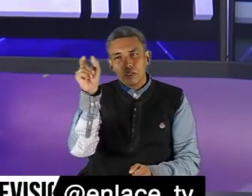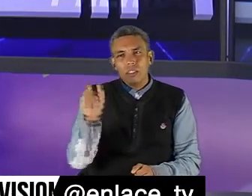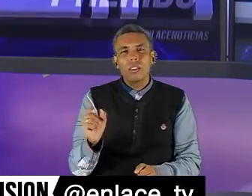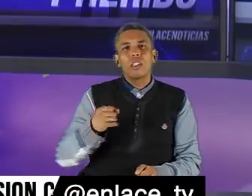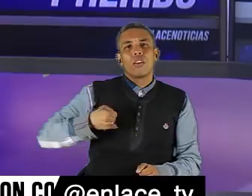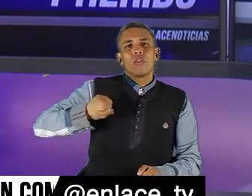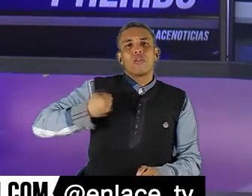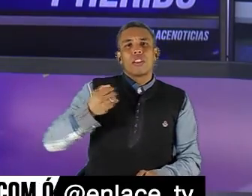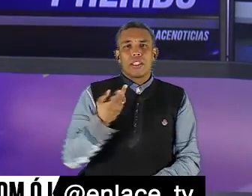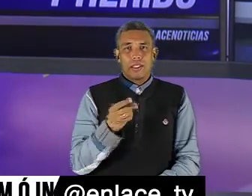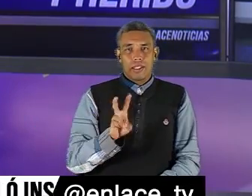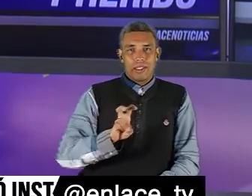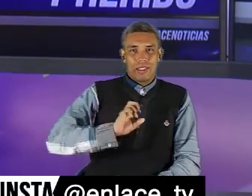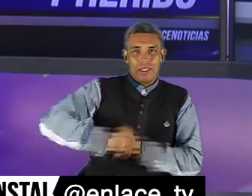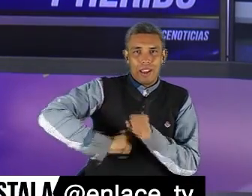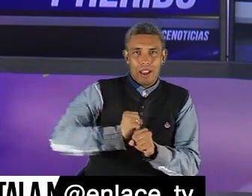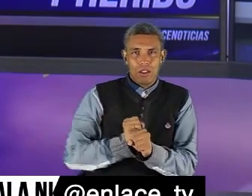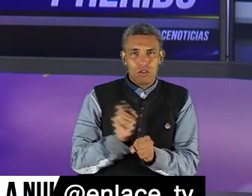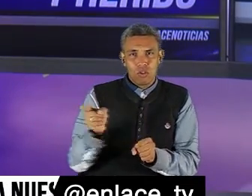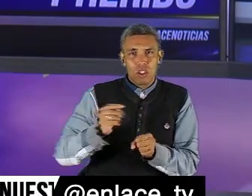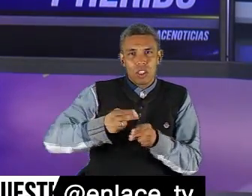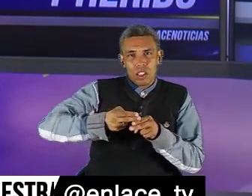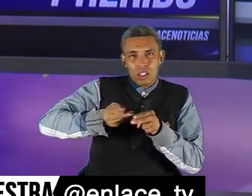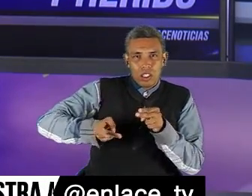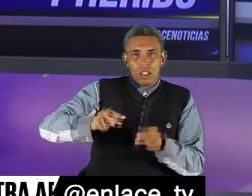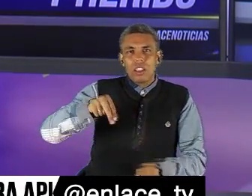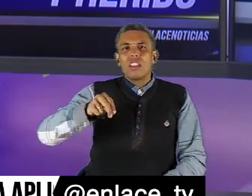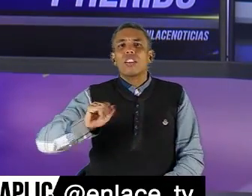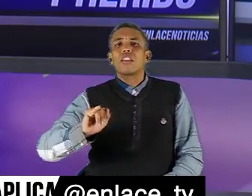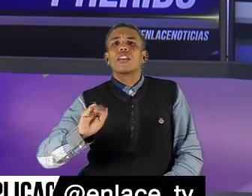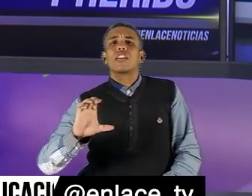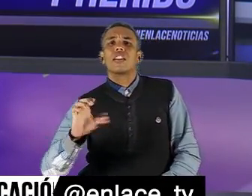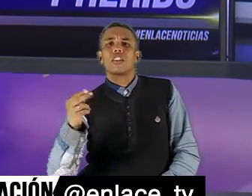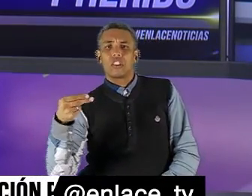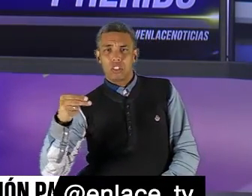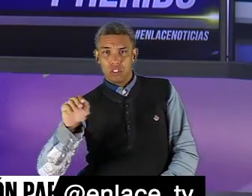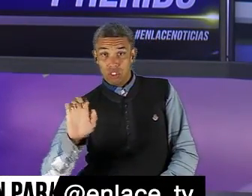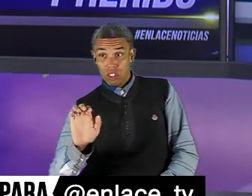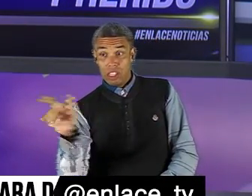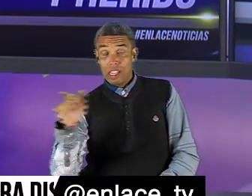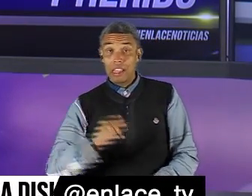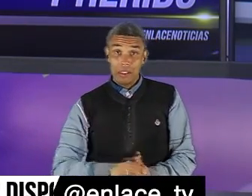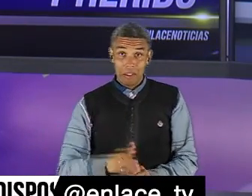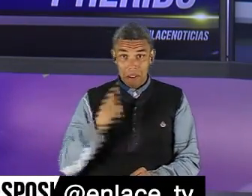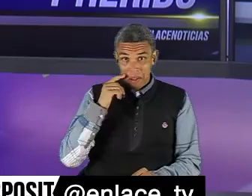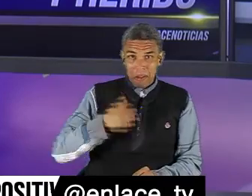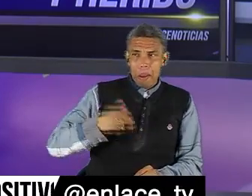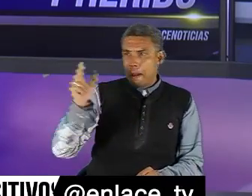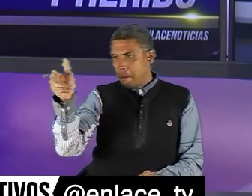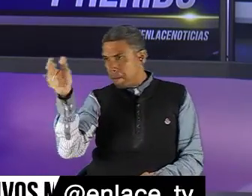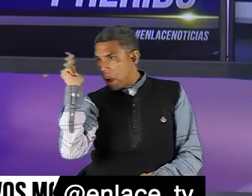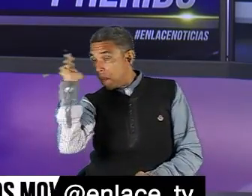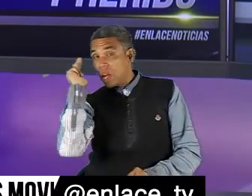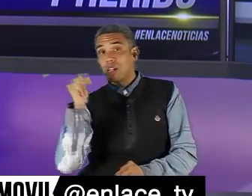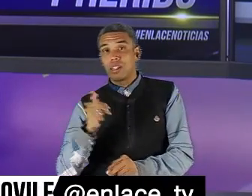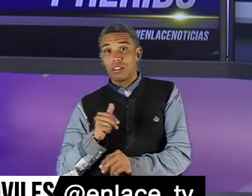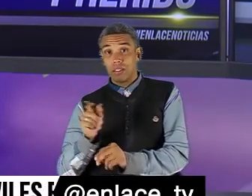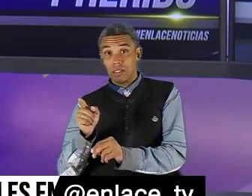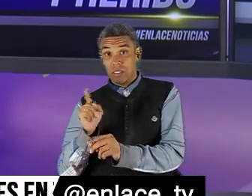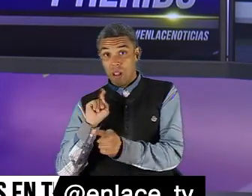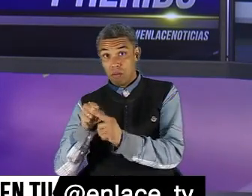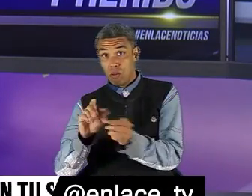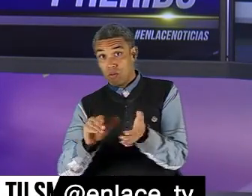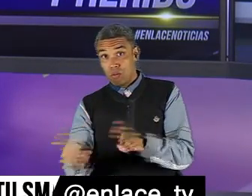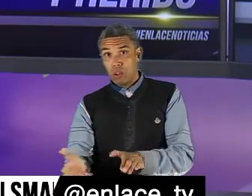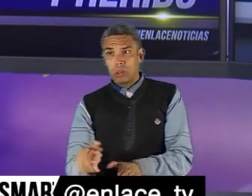edad, conocido con el alias del Nietzsche, fue herido con arma de fuego en la comuna 1 de la ciudad. La policía está tras la pista de este hecho